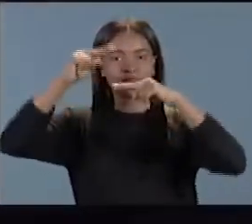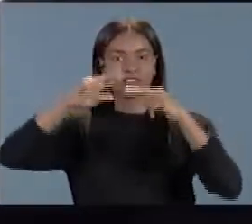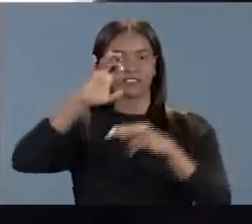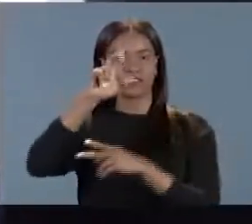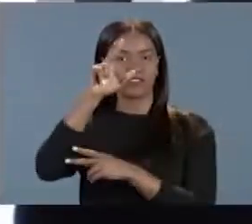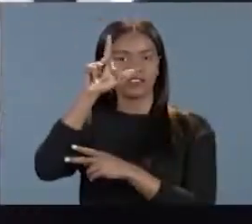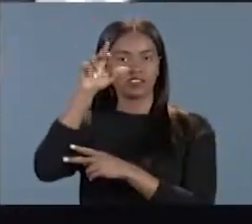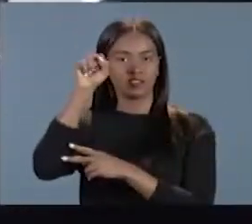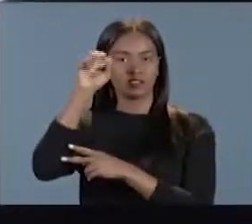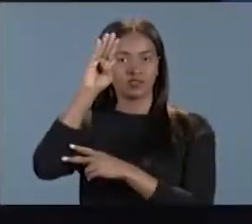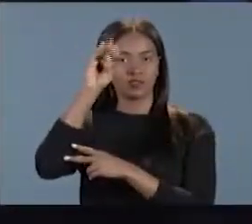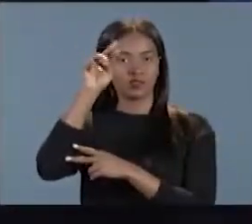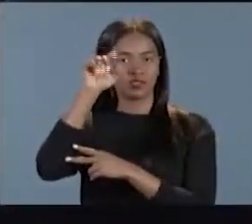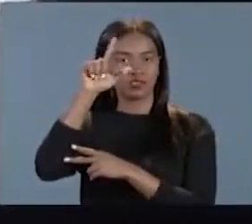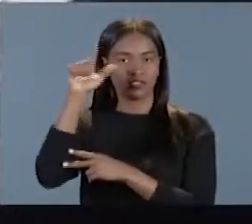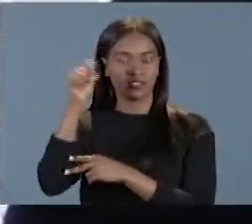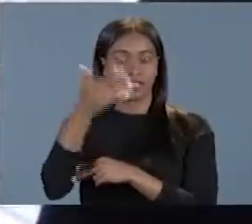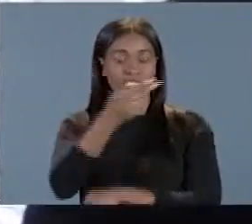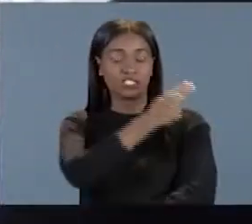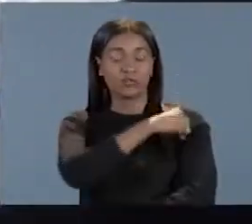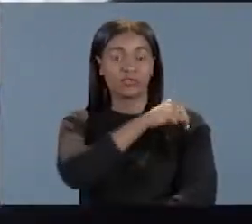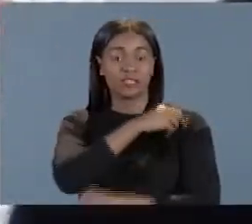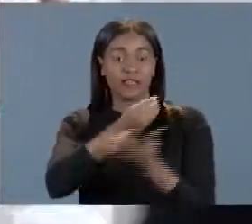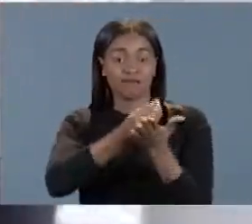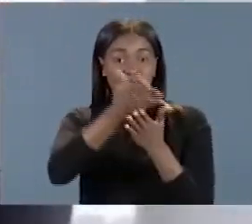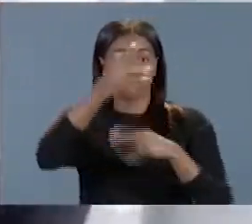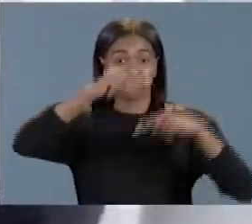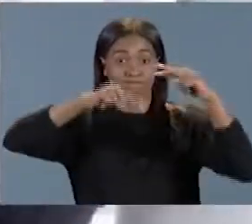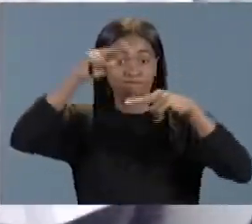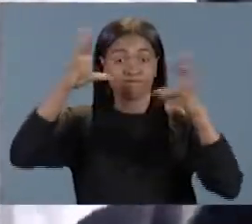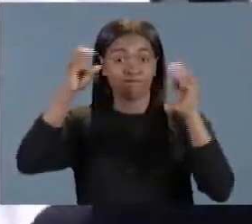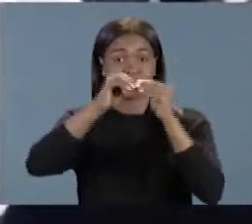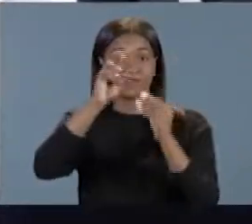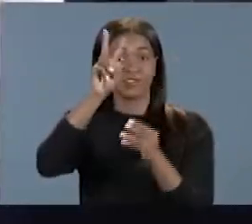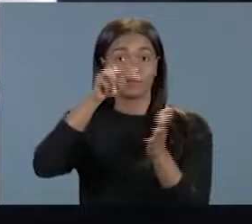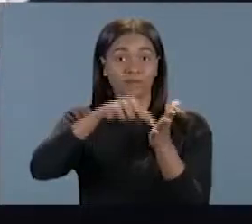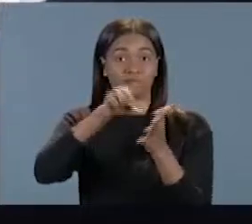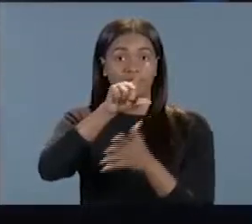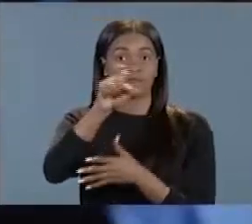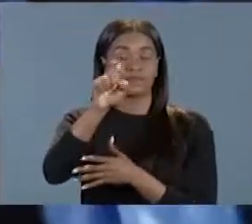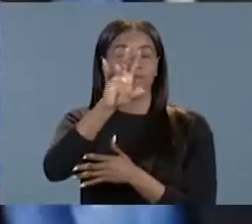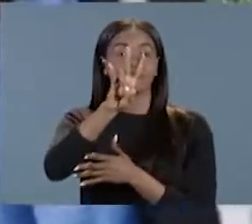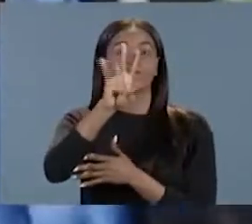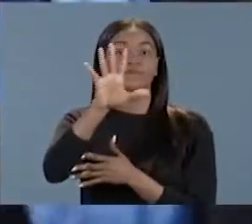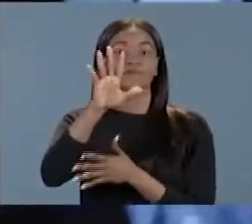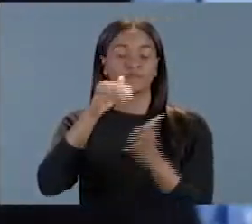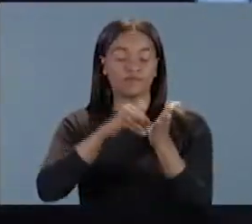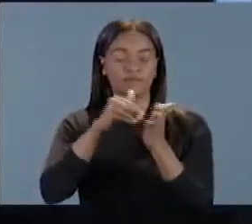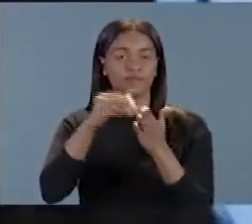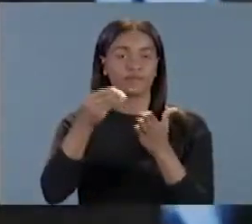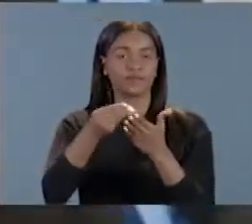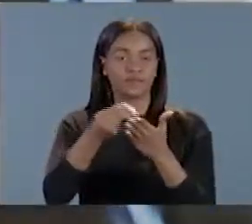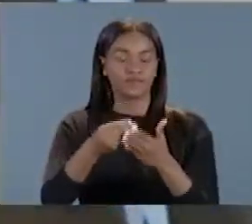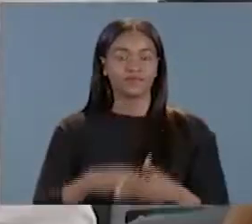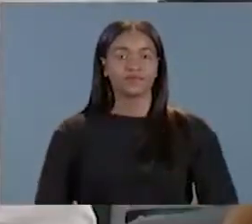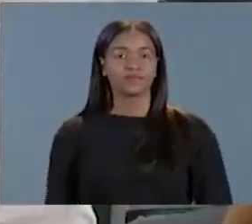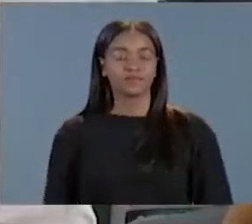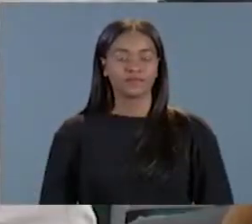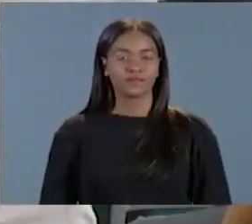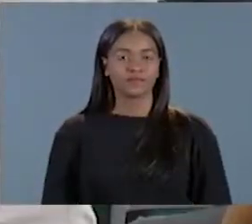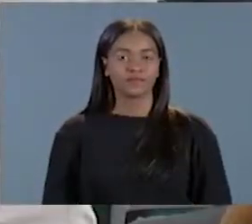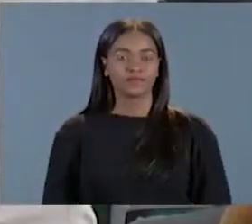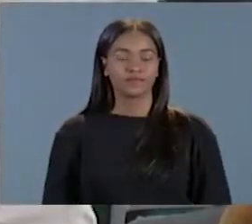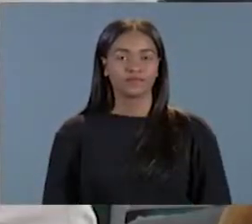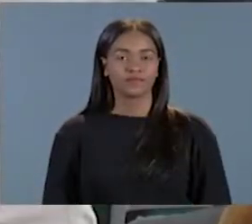Bonilla, pues este centro de salud con una inversión de 2.175 millones de pesos. Con